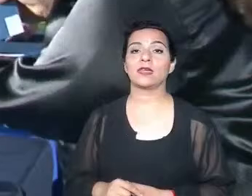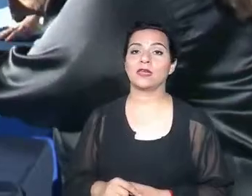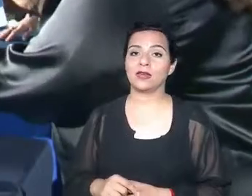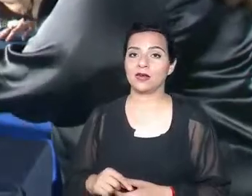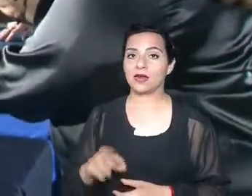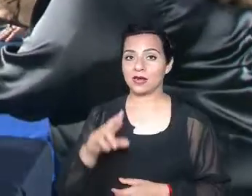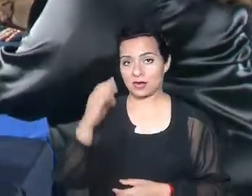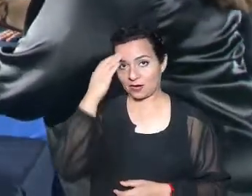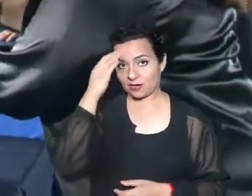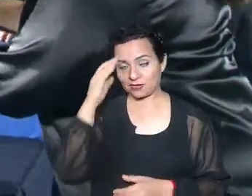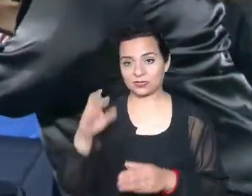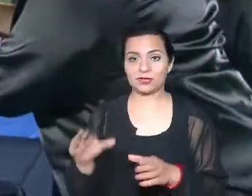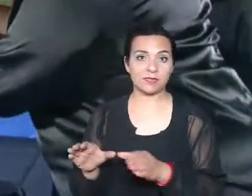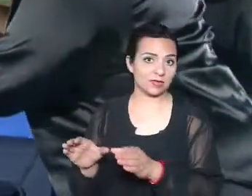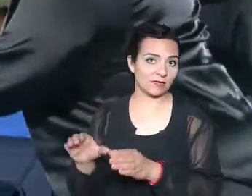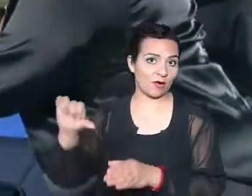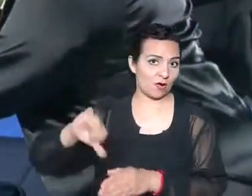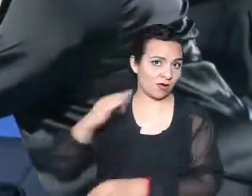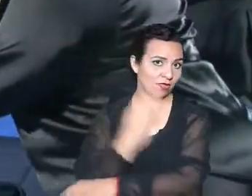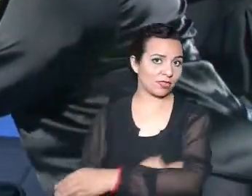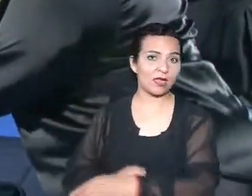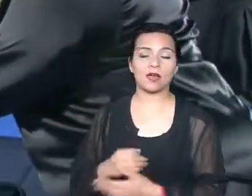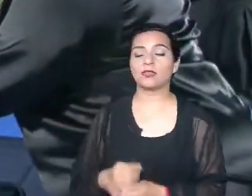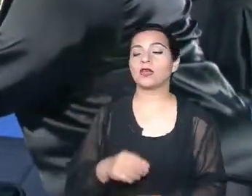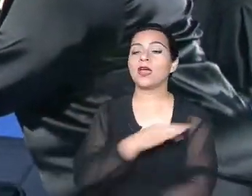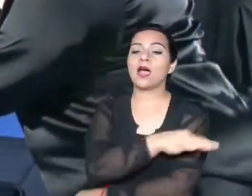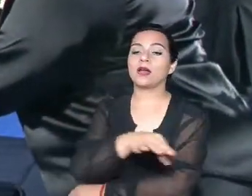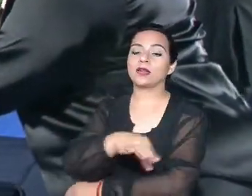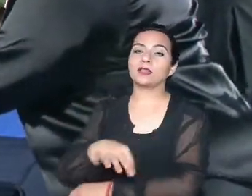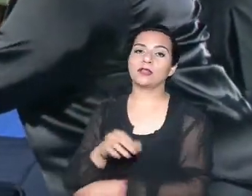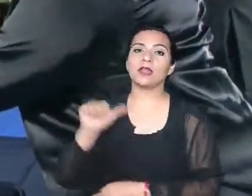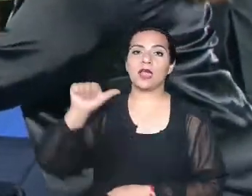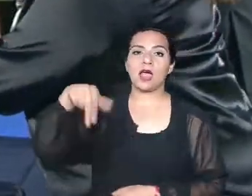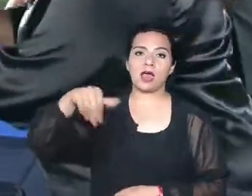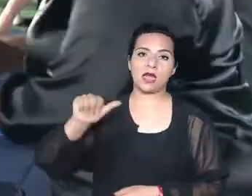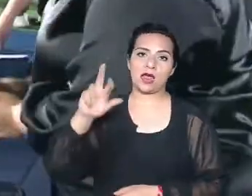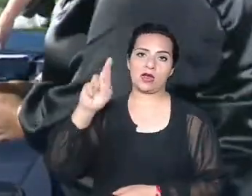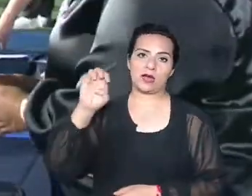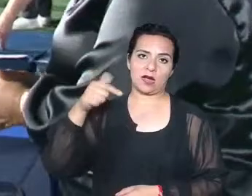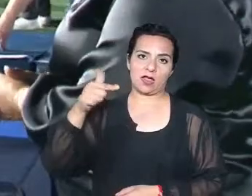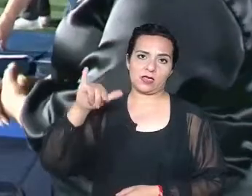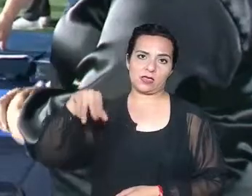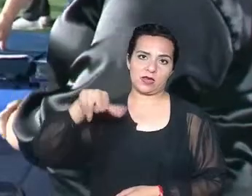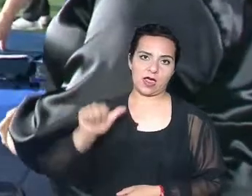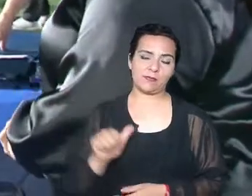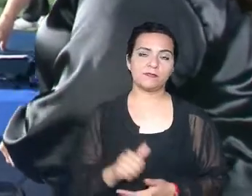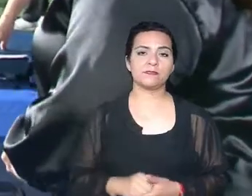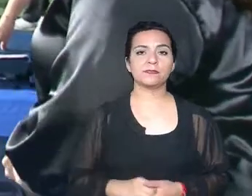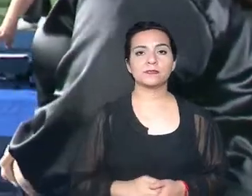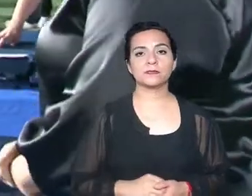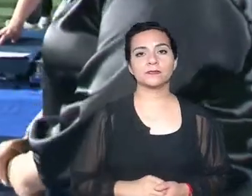este reconocimiento en esta tarde por parte de Arquitectura, Ana Regina Caballero Pérez.